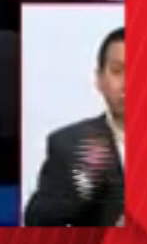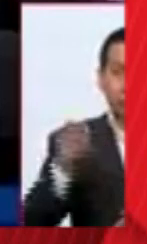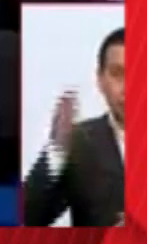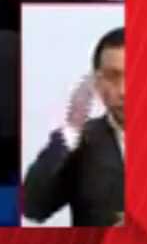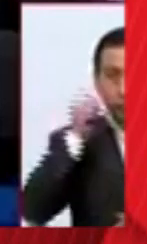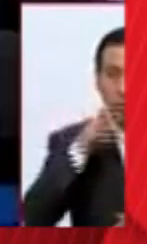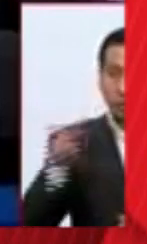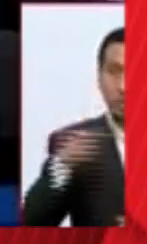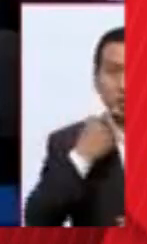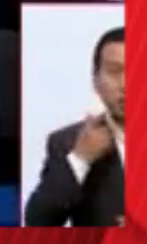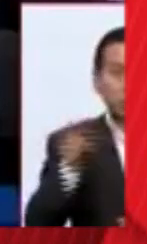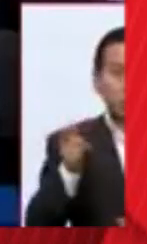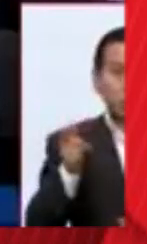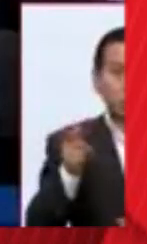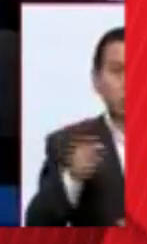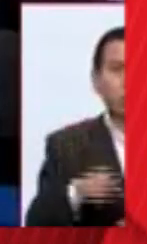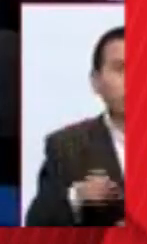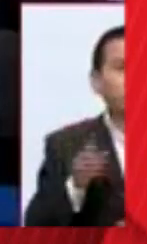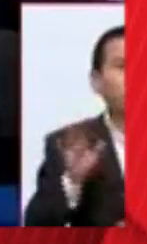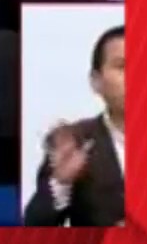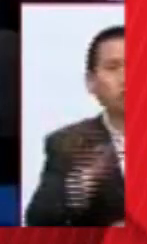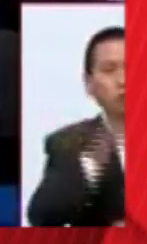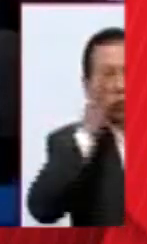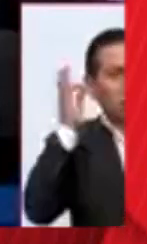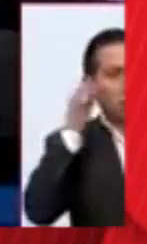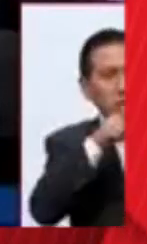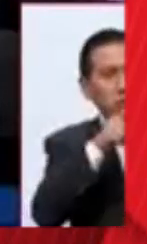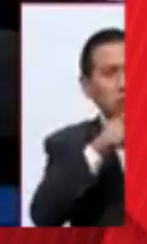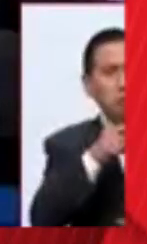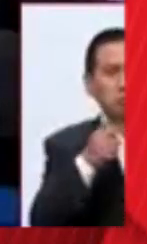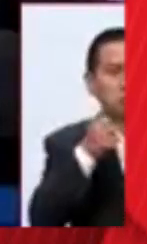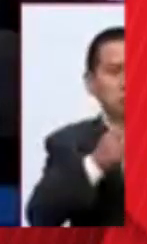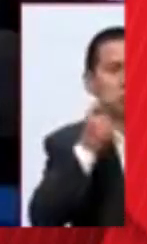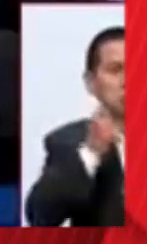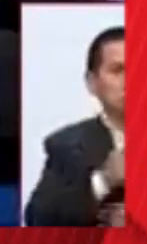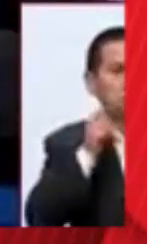la señora dijo, tus indios te van a ratificar.